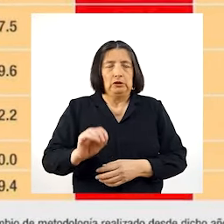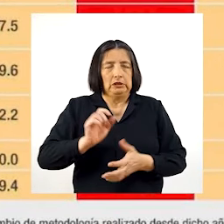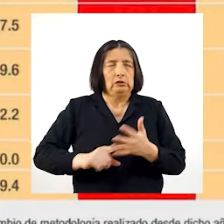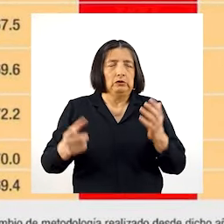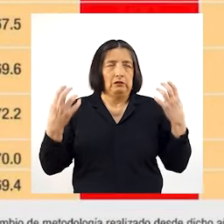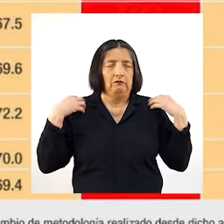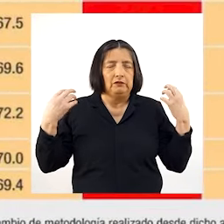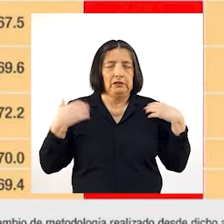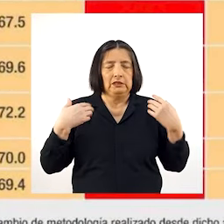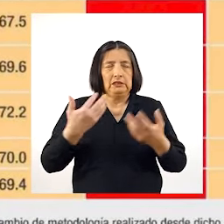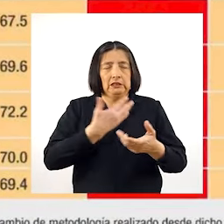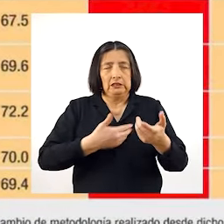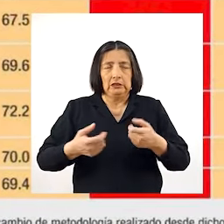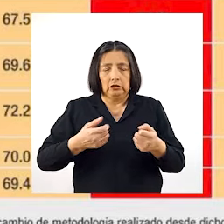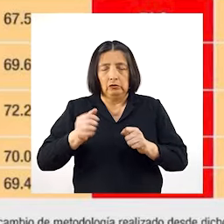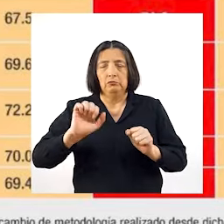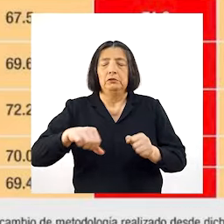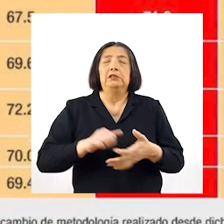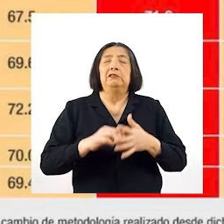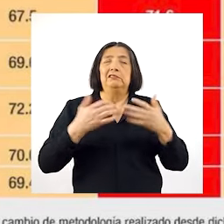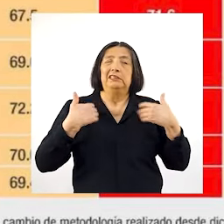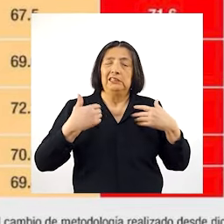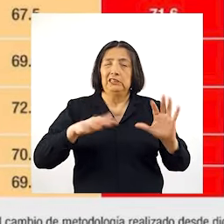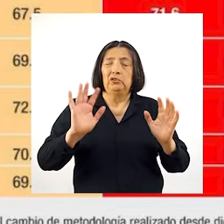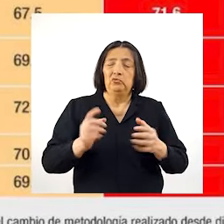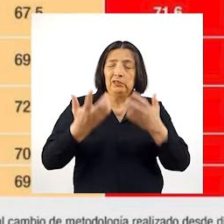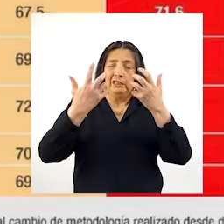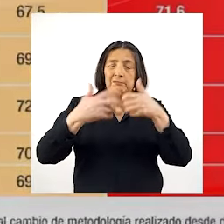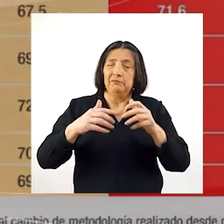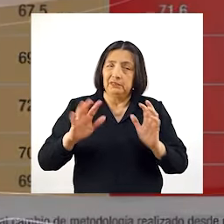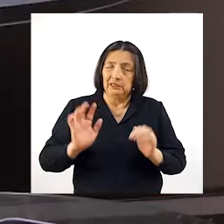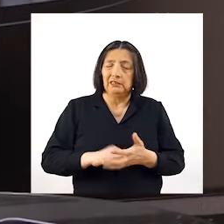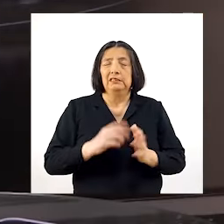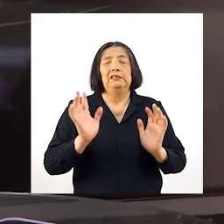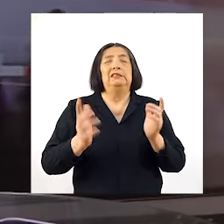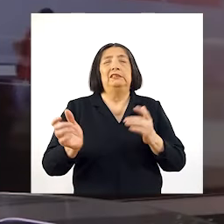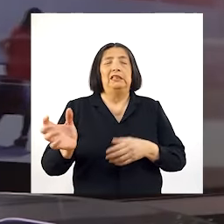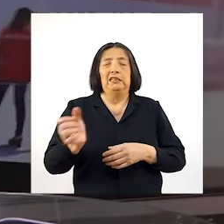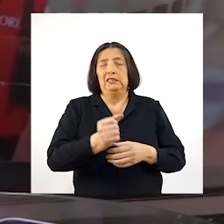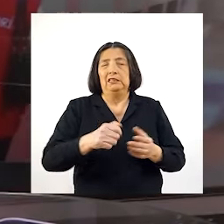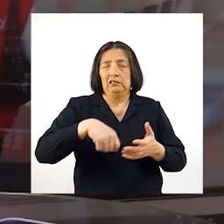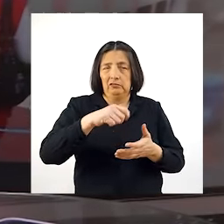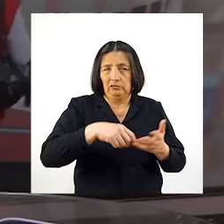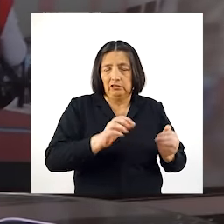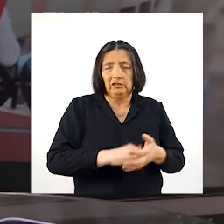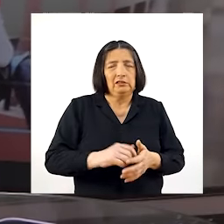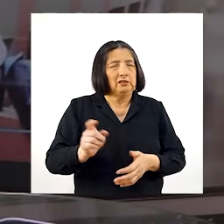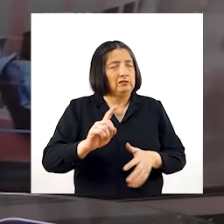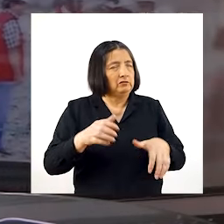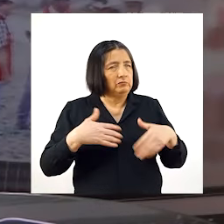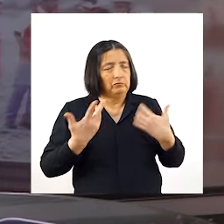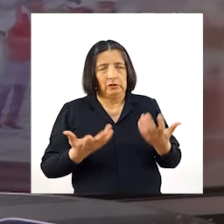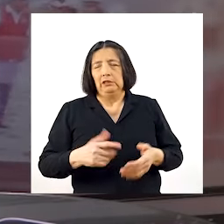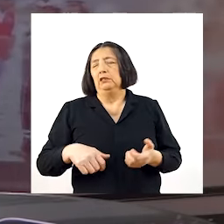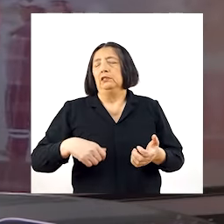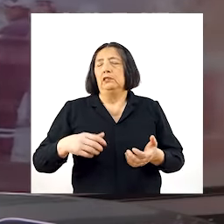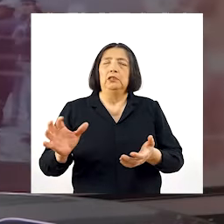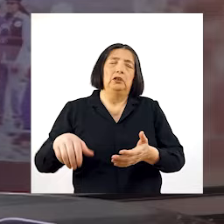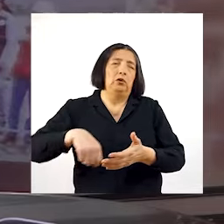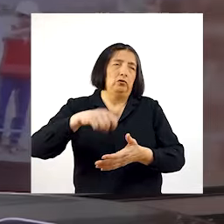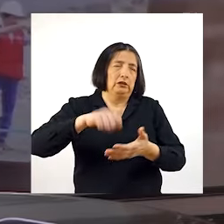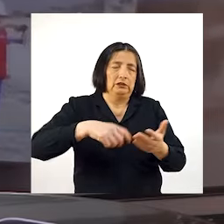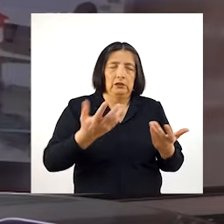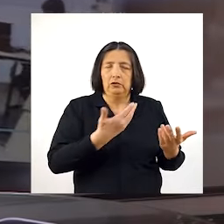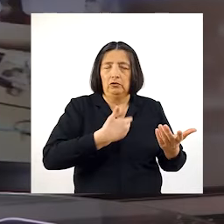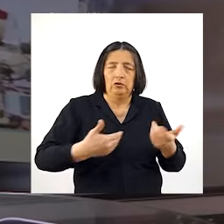50% de las entidades presentan al menos un proveedor, al menos la contratación de un proveedor impedido de contratar con el